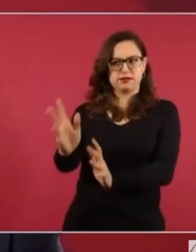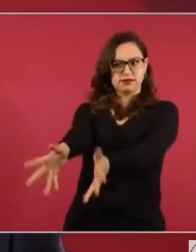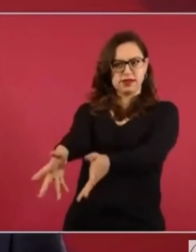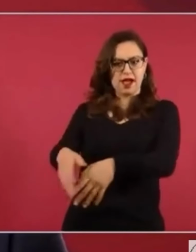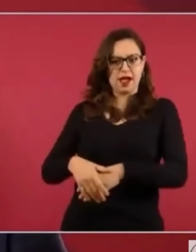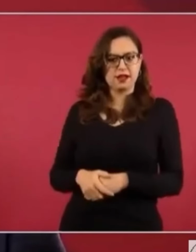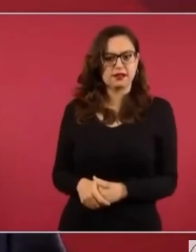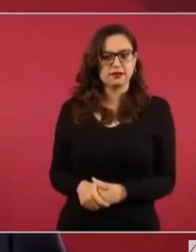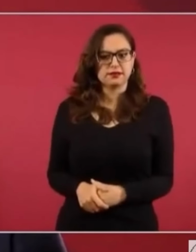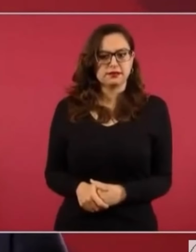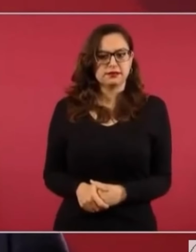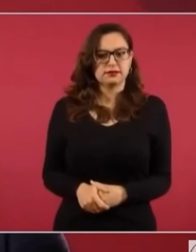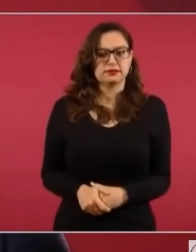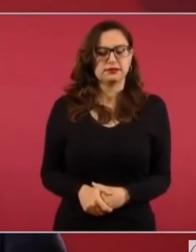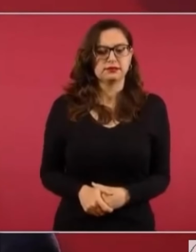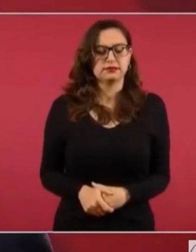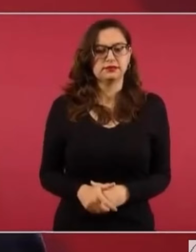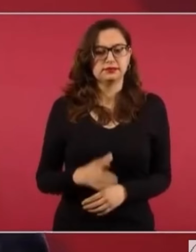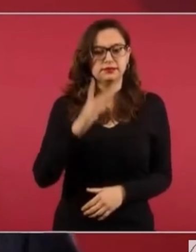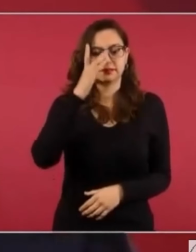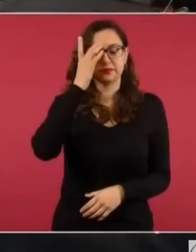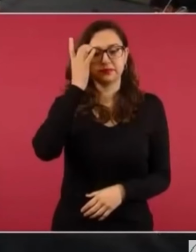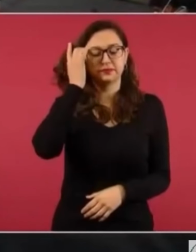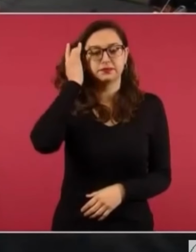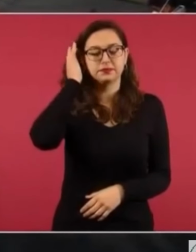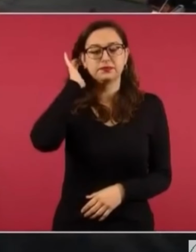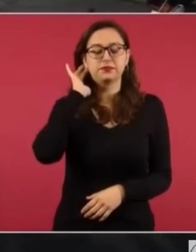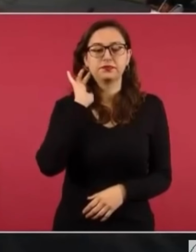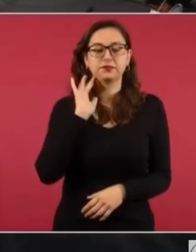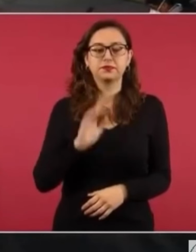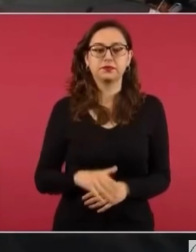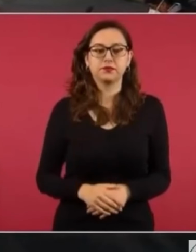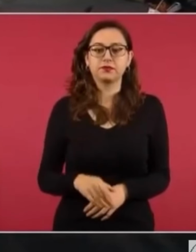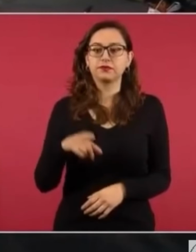que es la terminal de